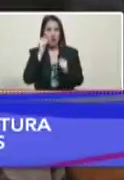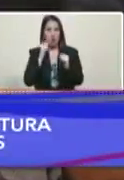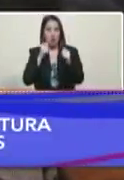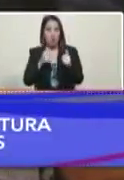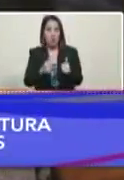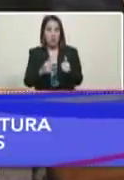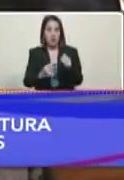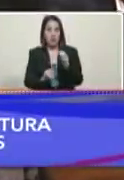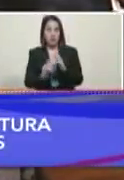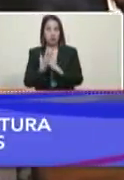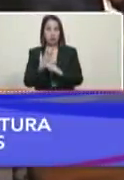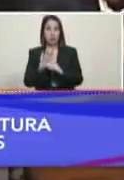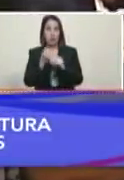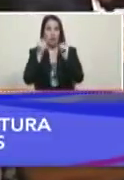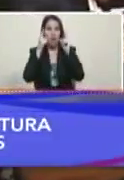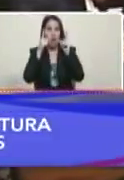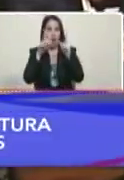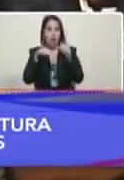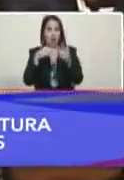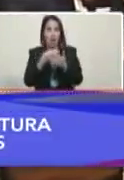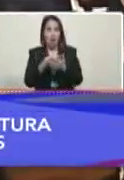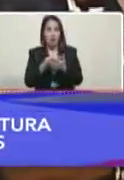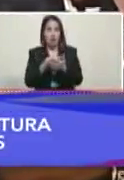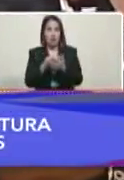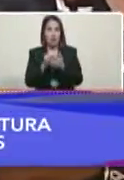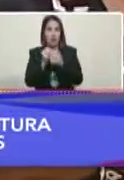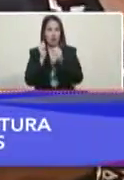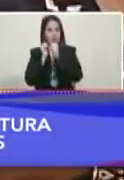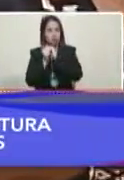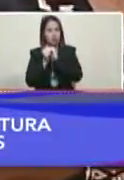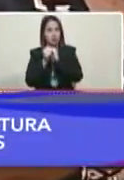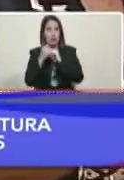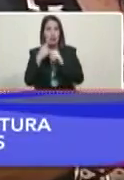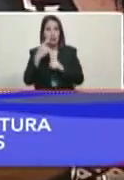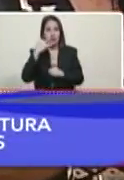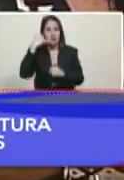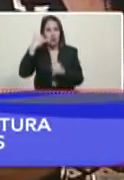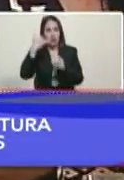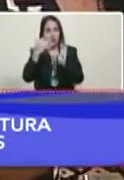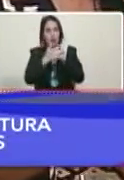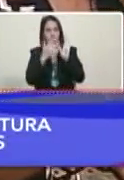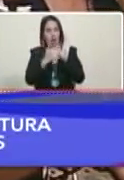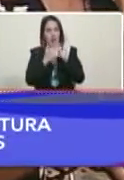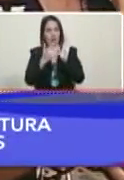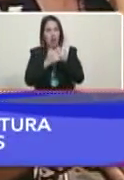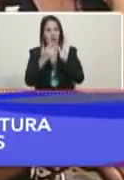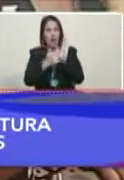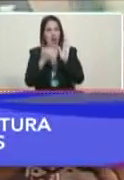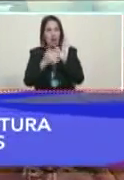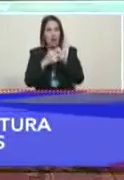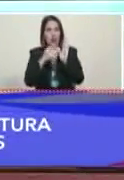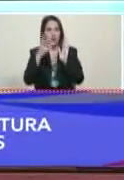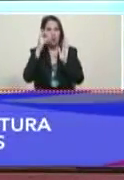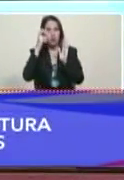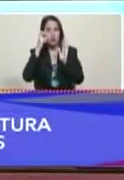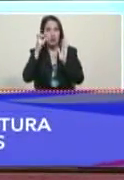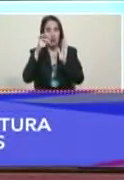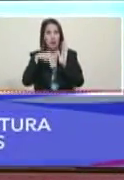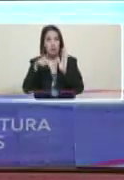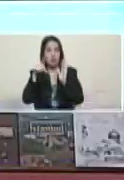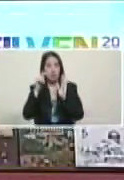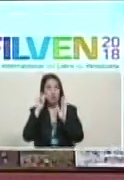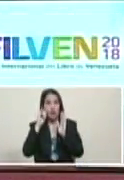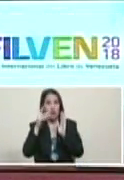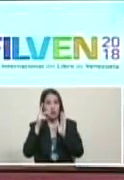que se acuesta e inclusive dormido, es a través de un telefonito o un tablet que suena pic, pic, pic, pic, y